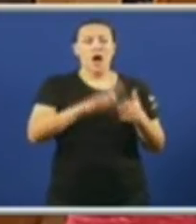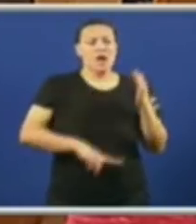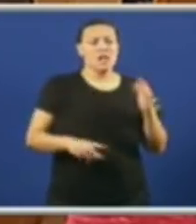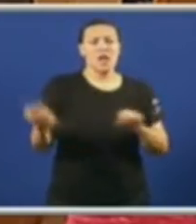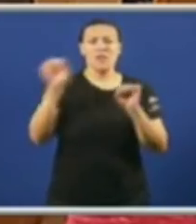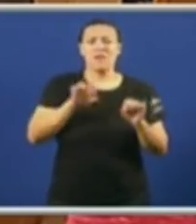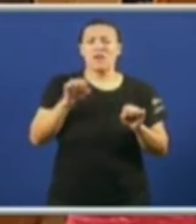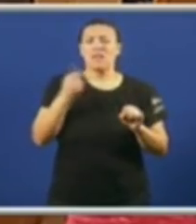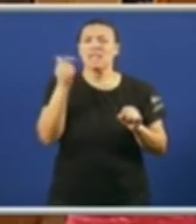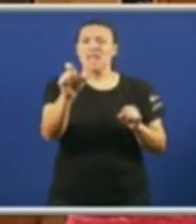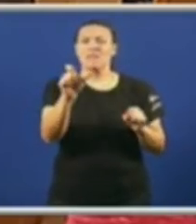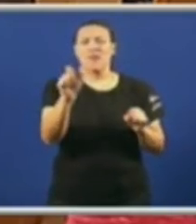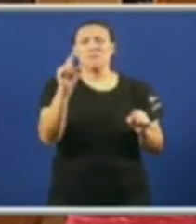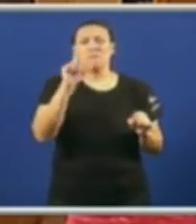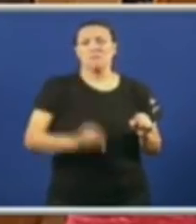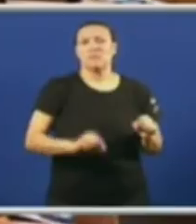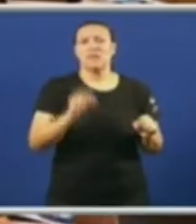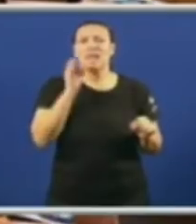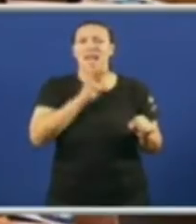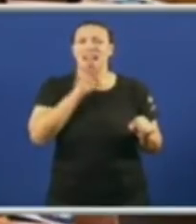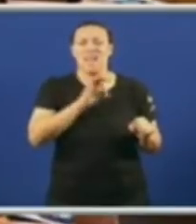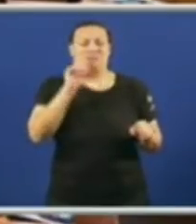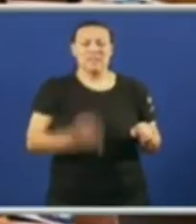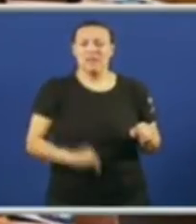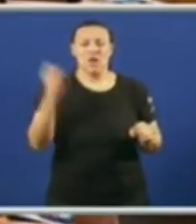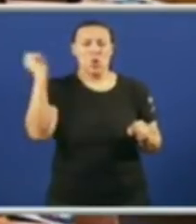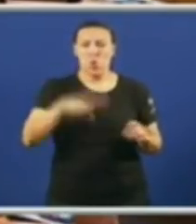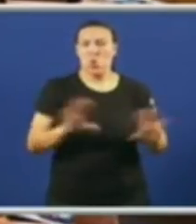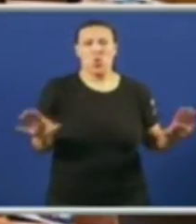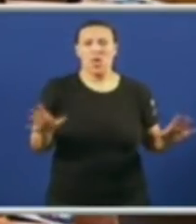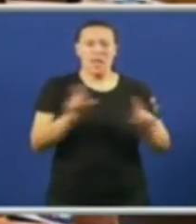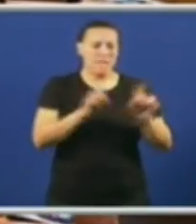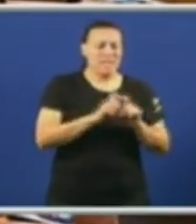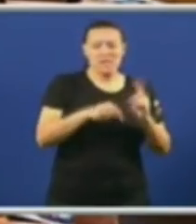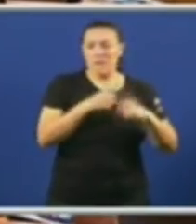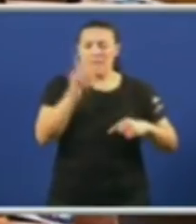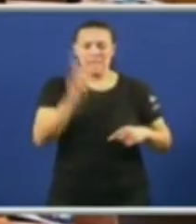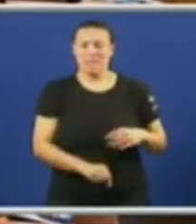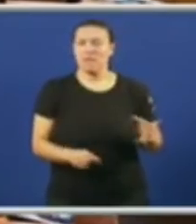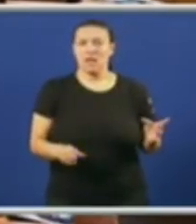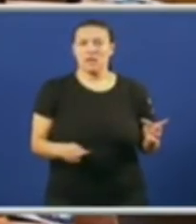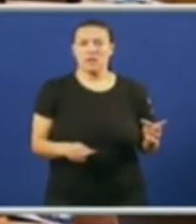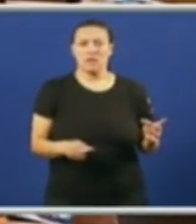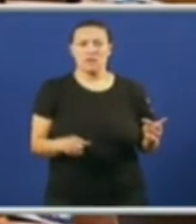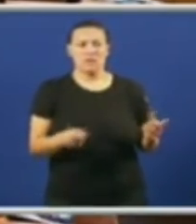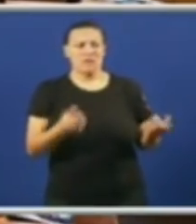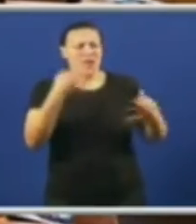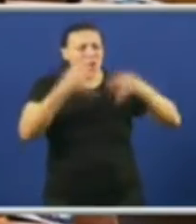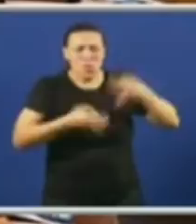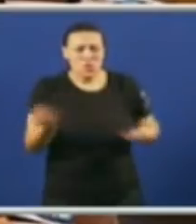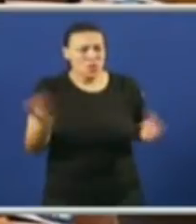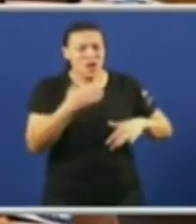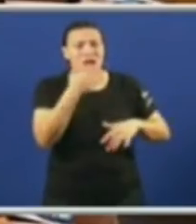unha tarifa máis galega, unha tarifa máis baixa para empresas e para familias, porque non é xusto que,